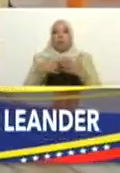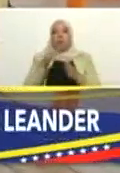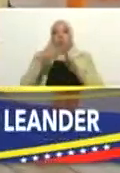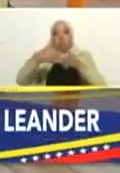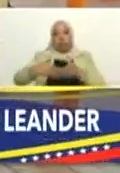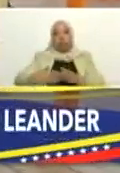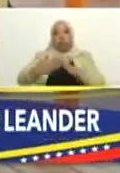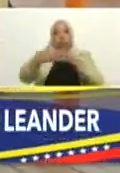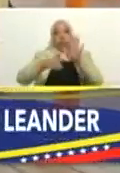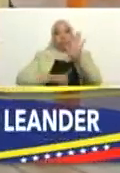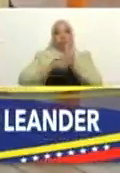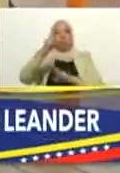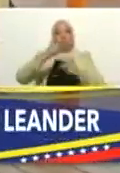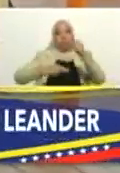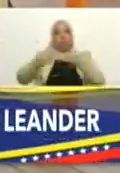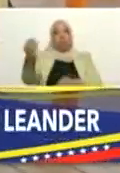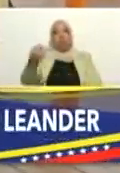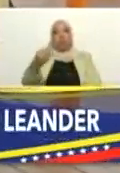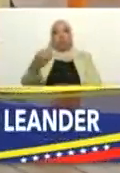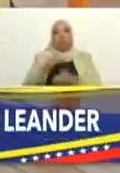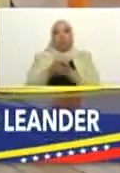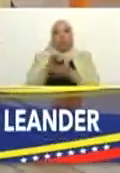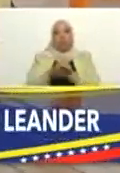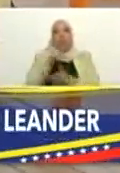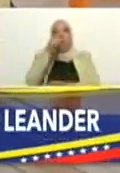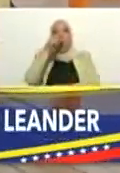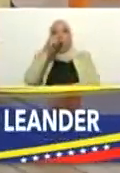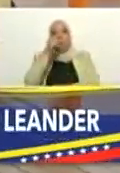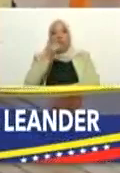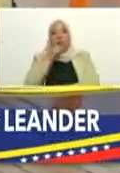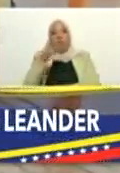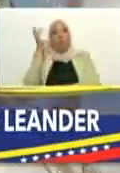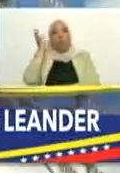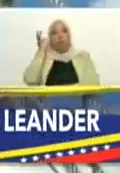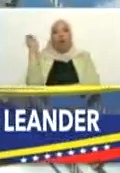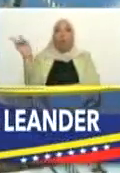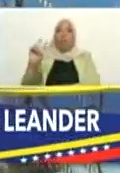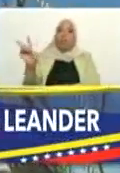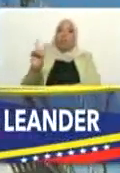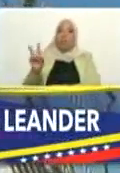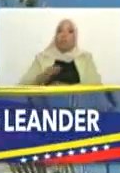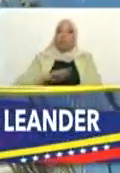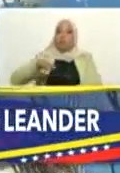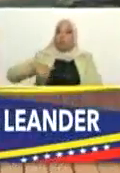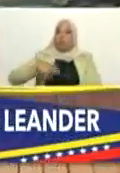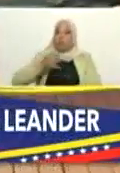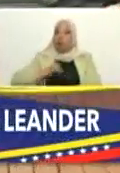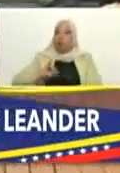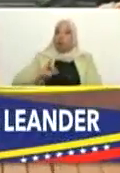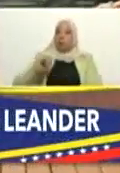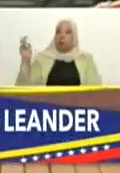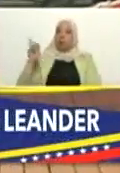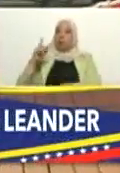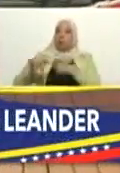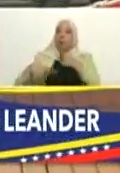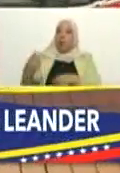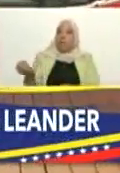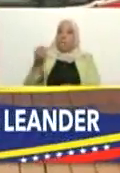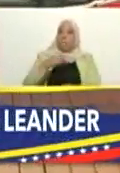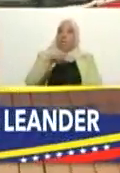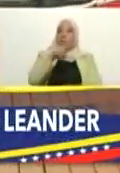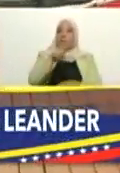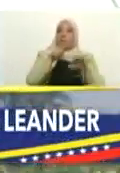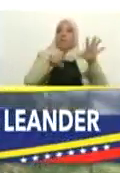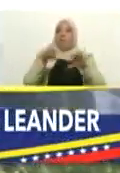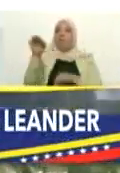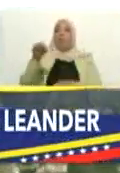sido construido con manos de hombres y mujeres venezolanos. Nosotros aquí hemos tenido más de